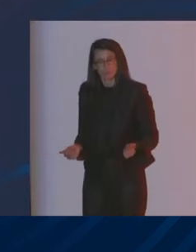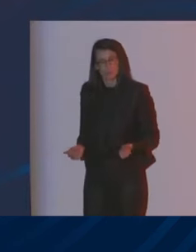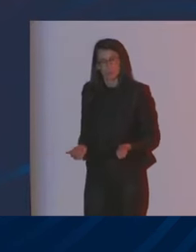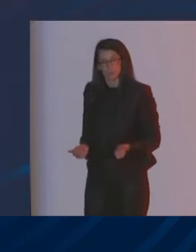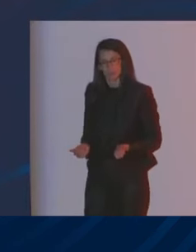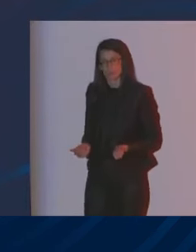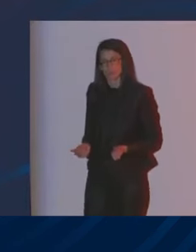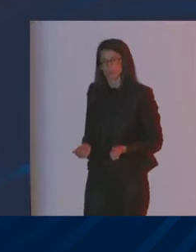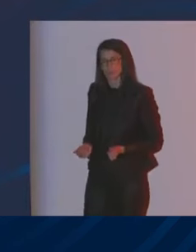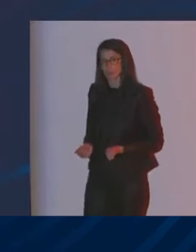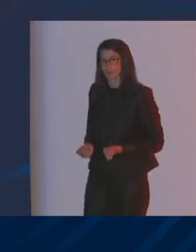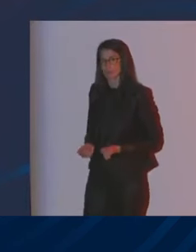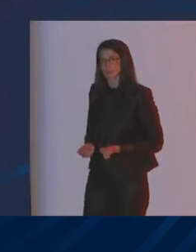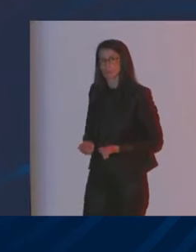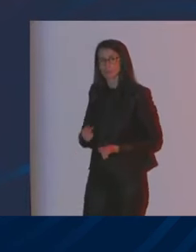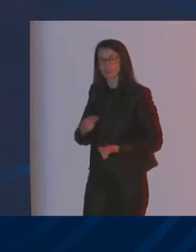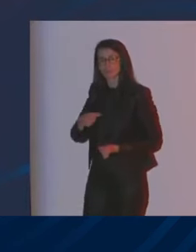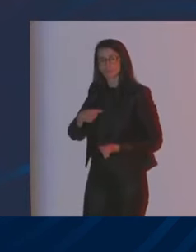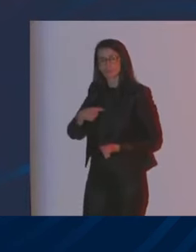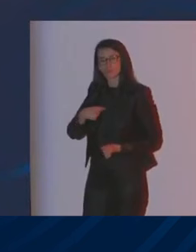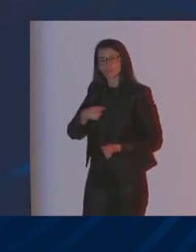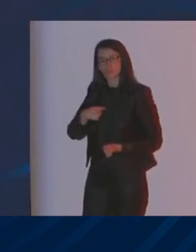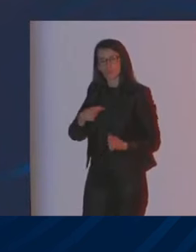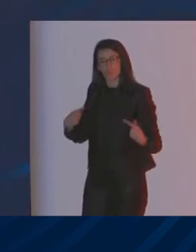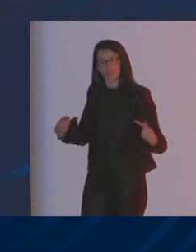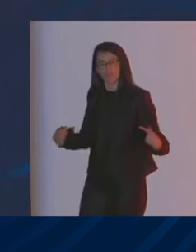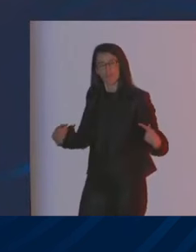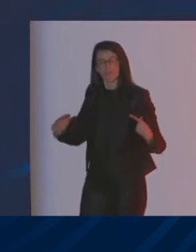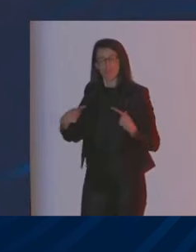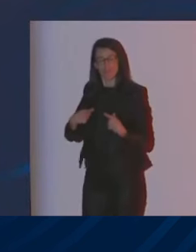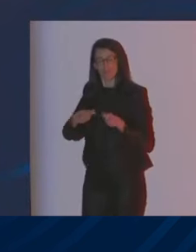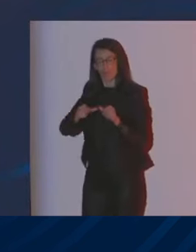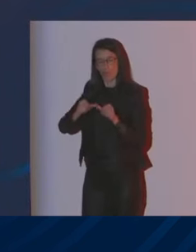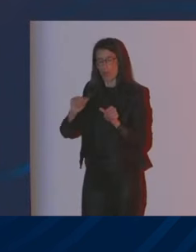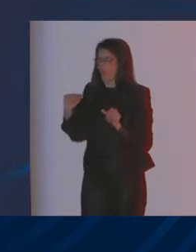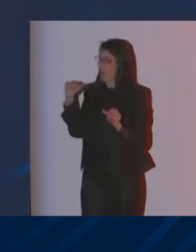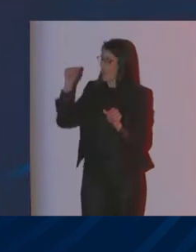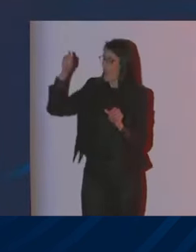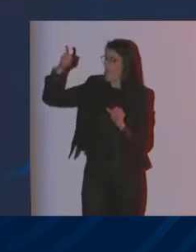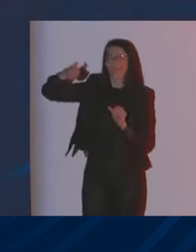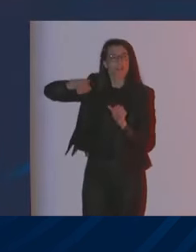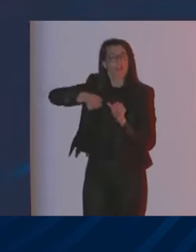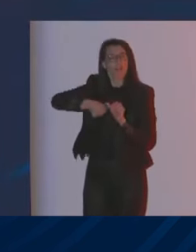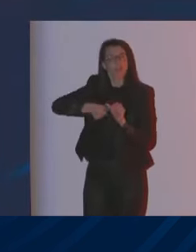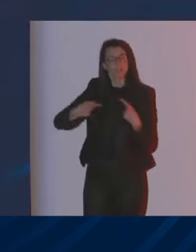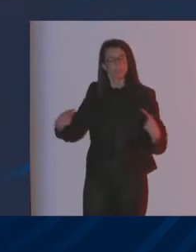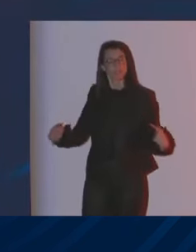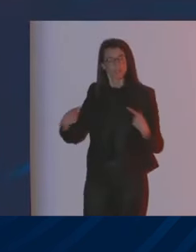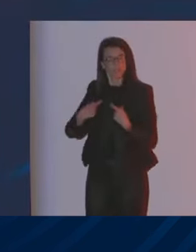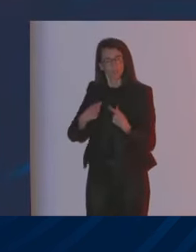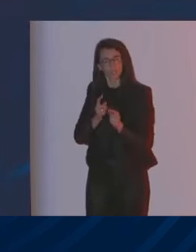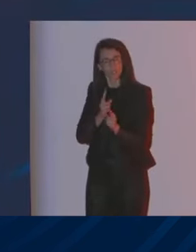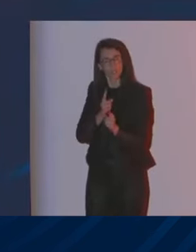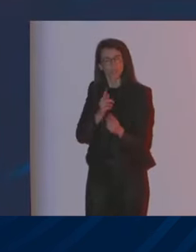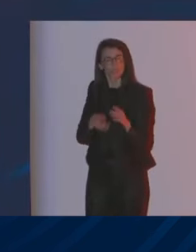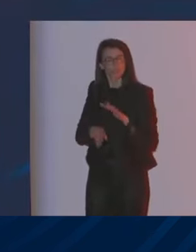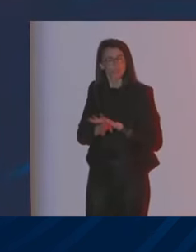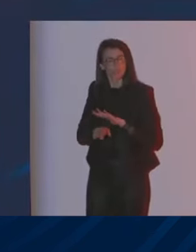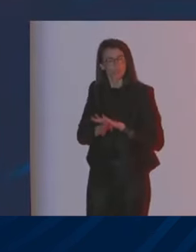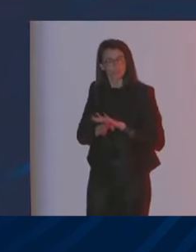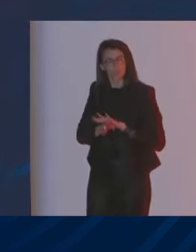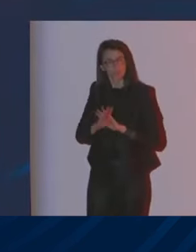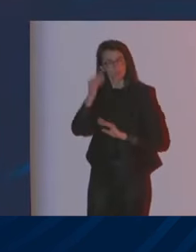Ese ha sido mi mayor enemigo en todos estos años. Y lo sigue siendo, no se crean,